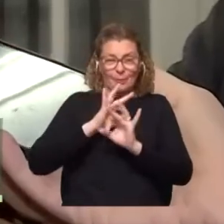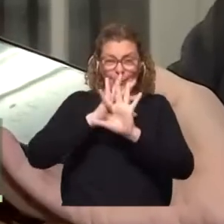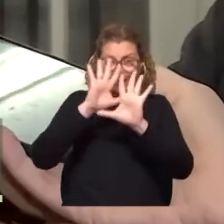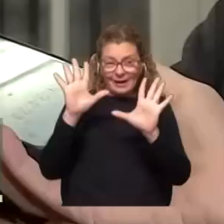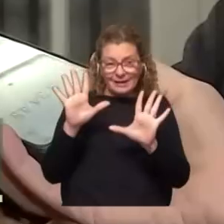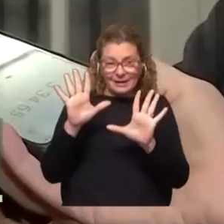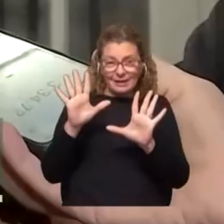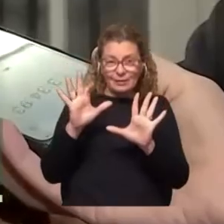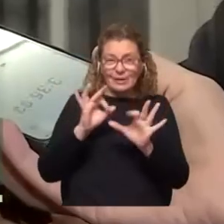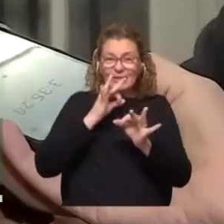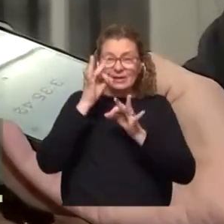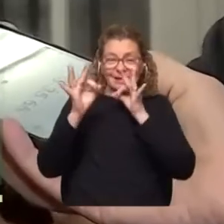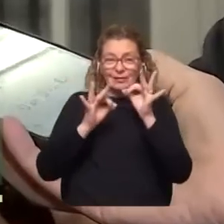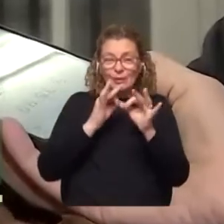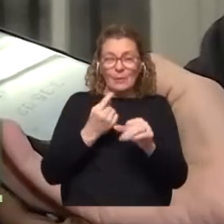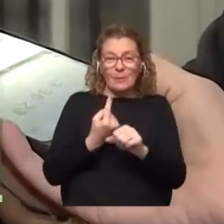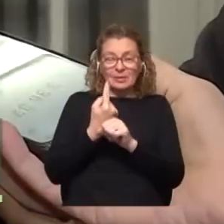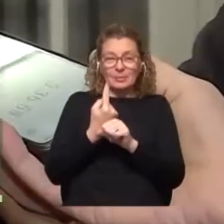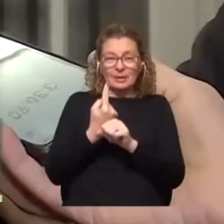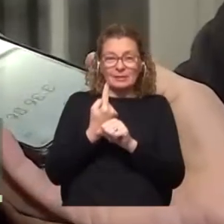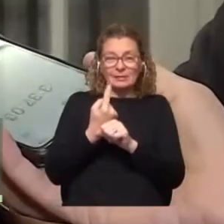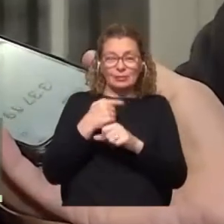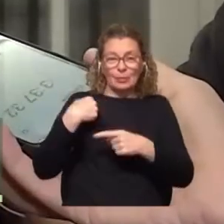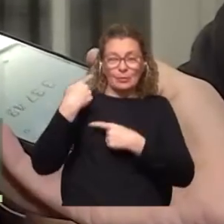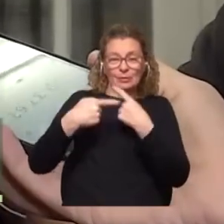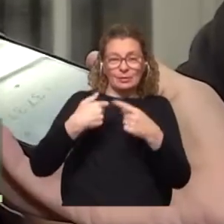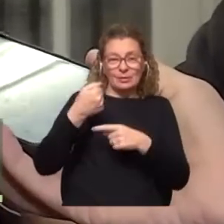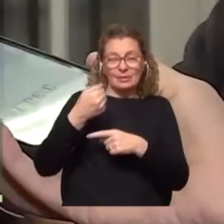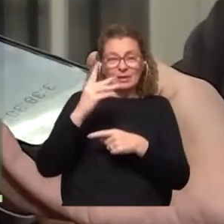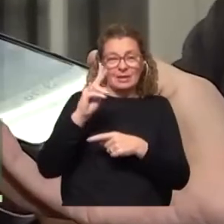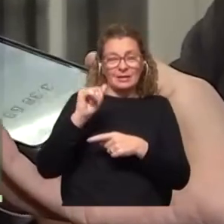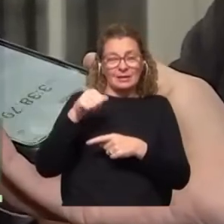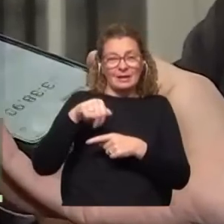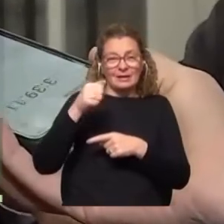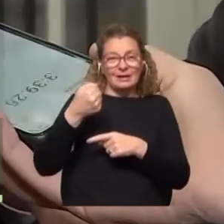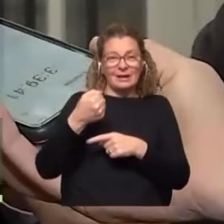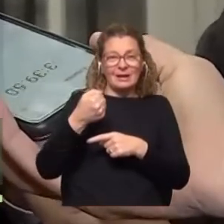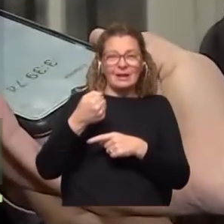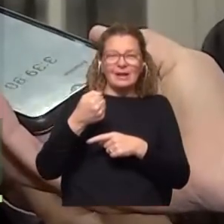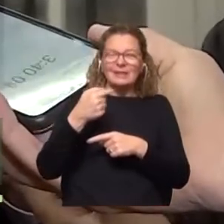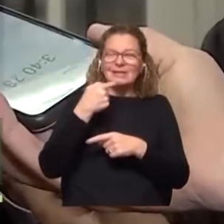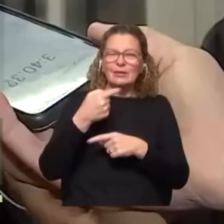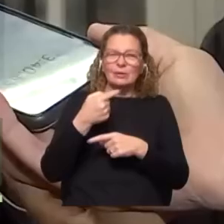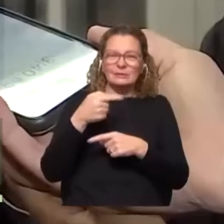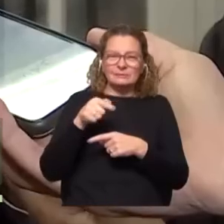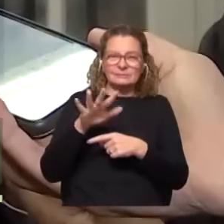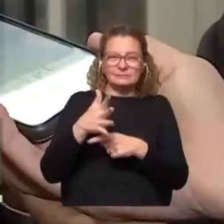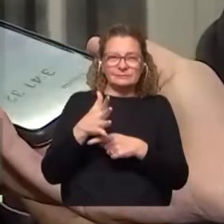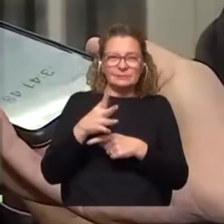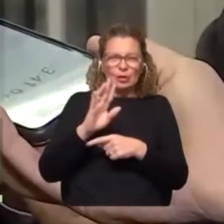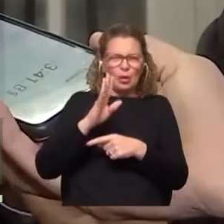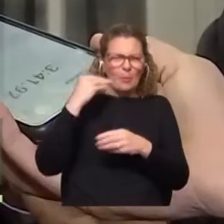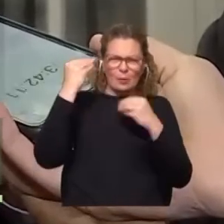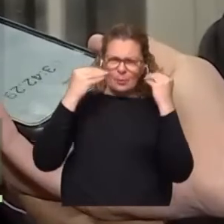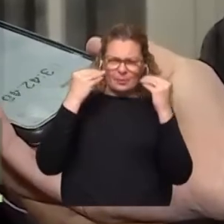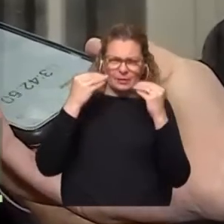en una declaración de la principal mentora de todo este proceso que saldría en el mundo dijo Más o menos esto que no nos